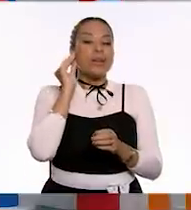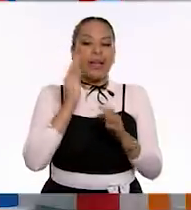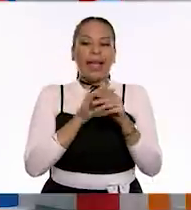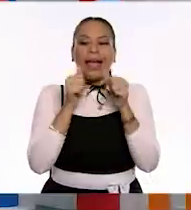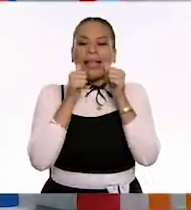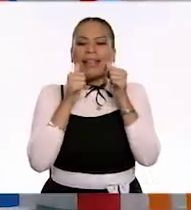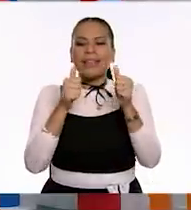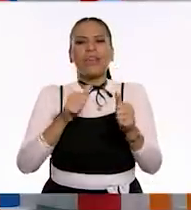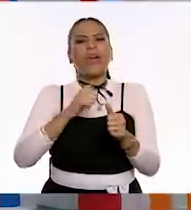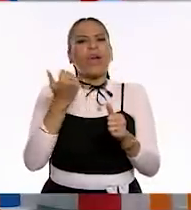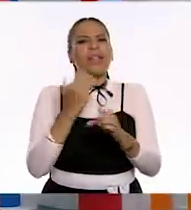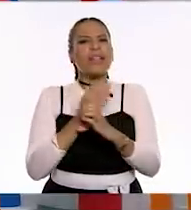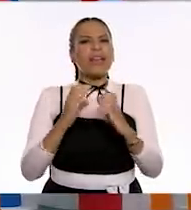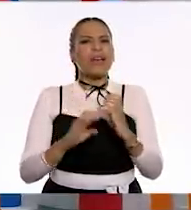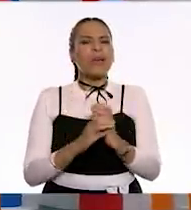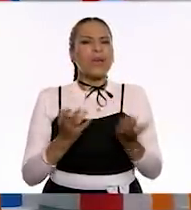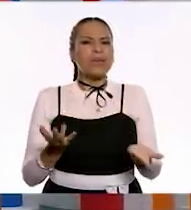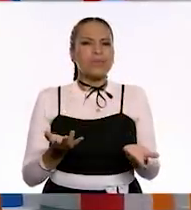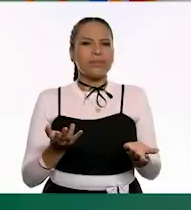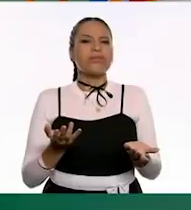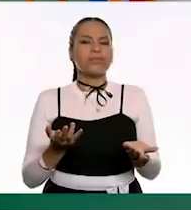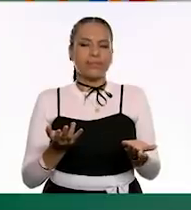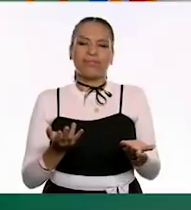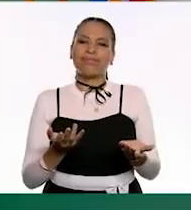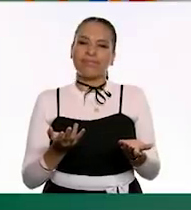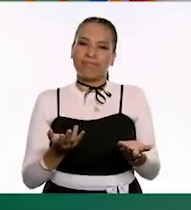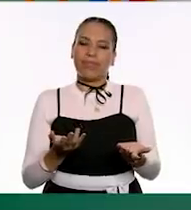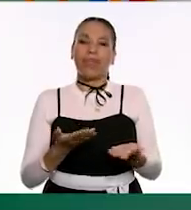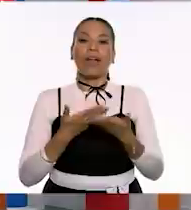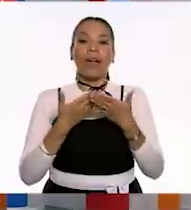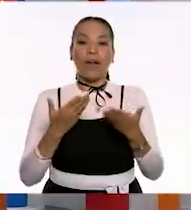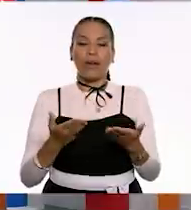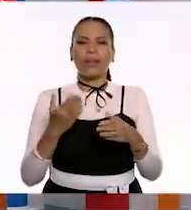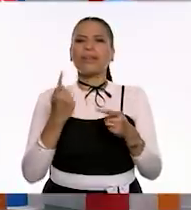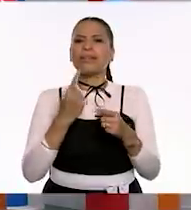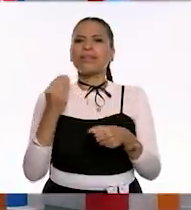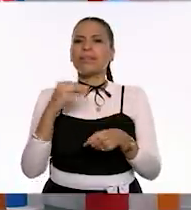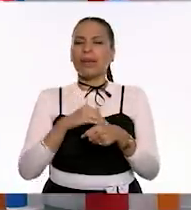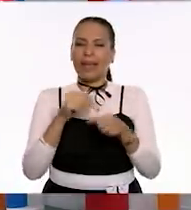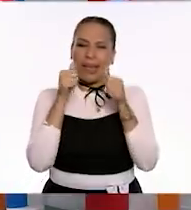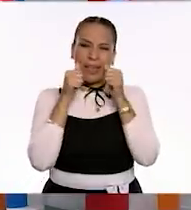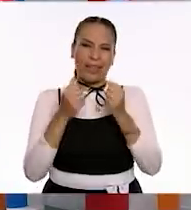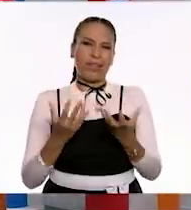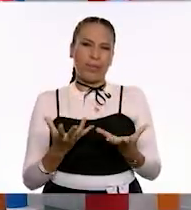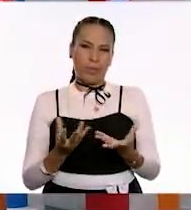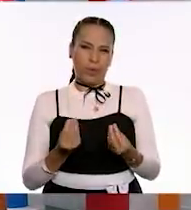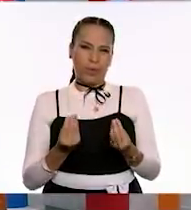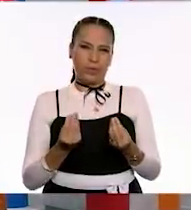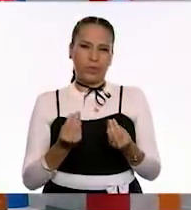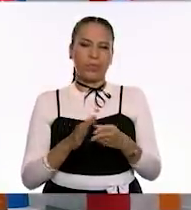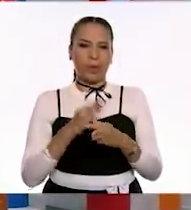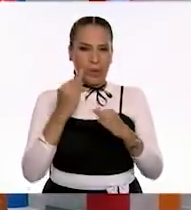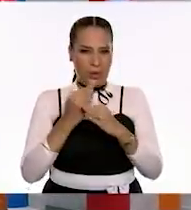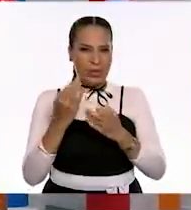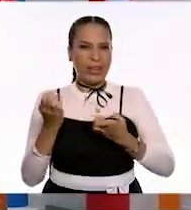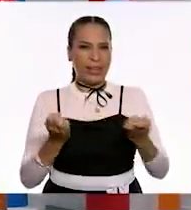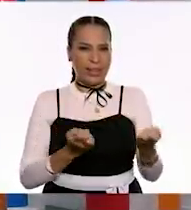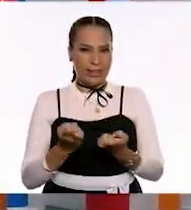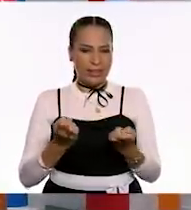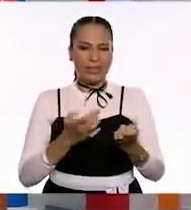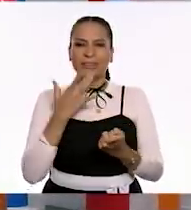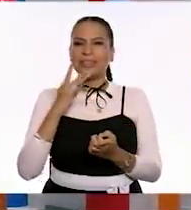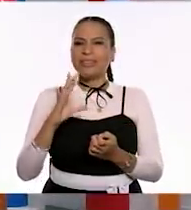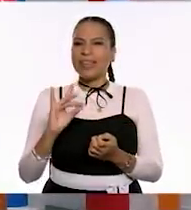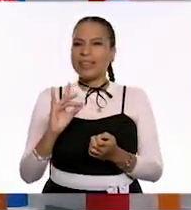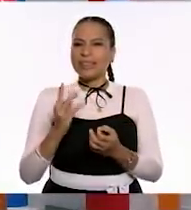poniendo atención a otra cosa, ¿no? Uh-huh. Bueno, vamos a poner entonces mucha atención en el siguiente ejercicio. Es un muy